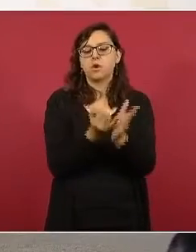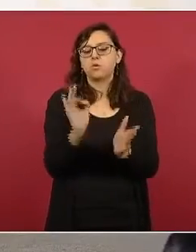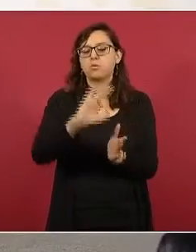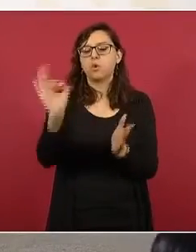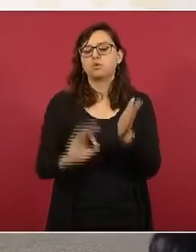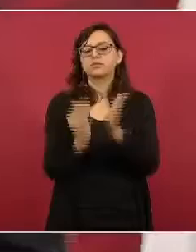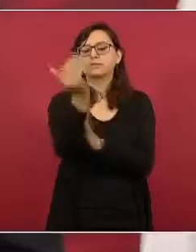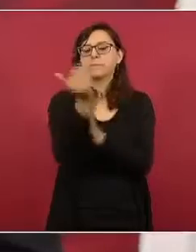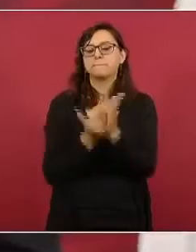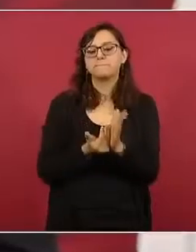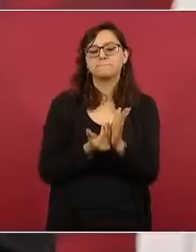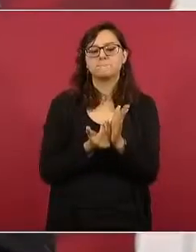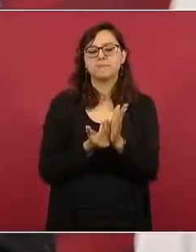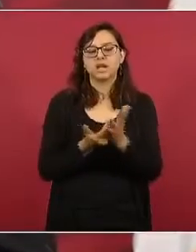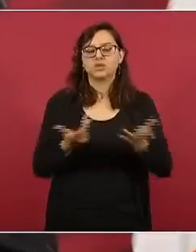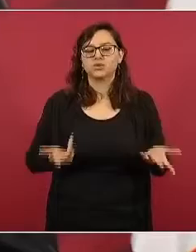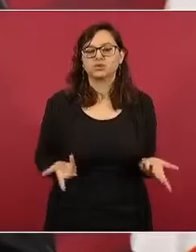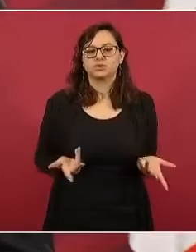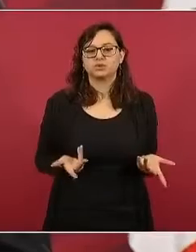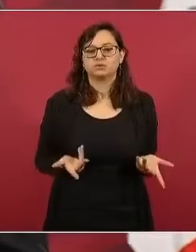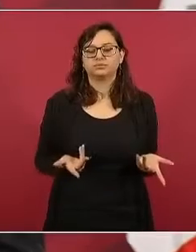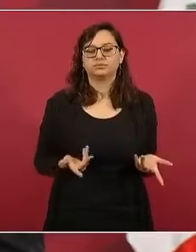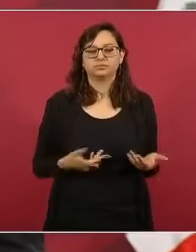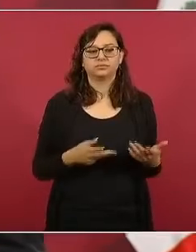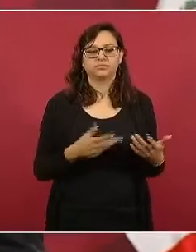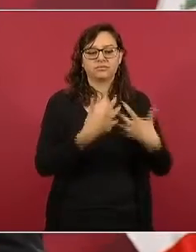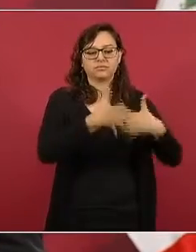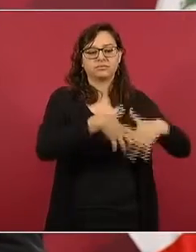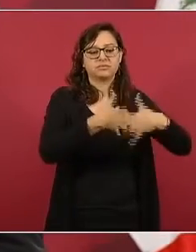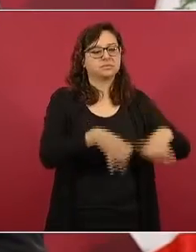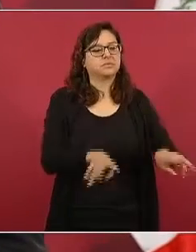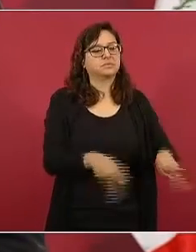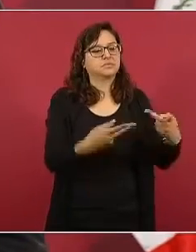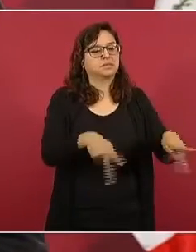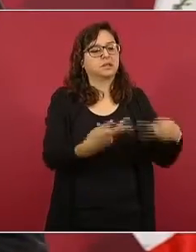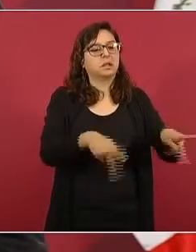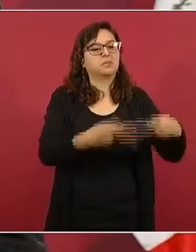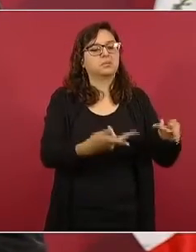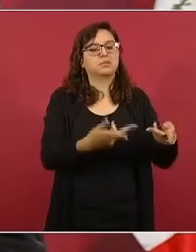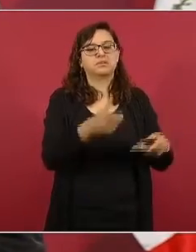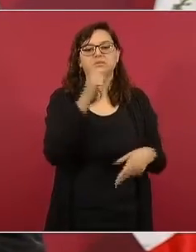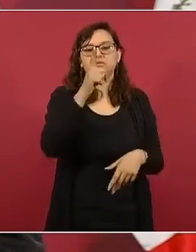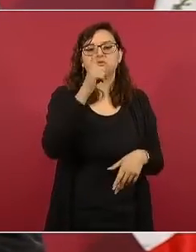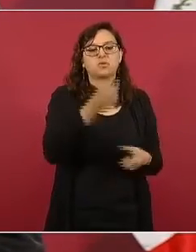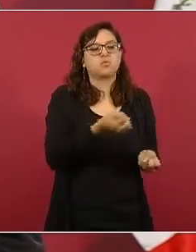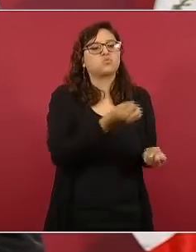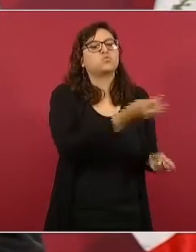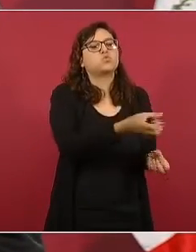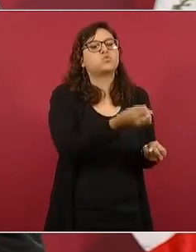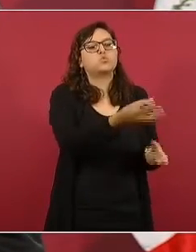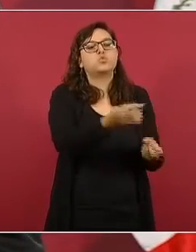con una competencia desleal a la Comisión Federal de Electricidad.